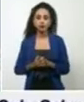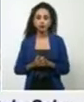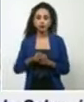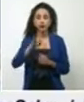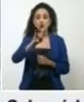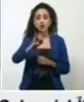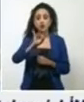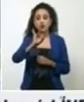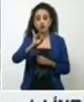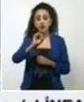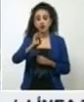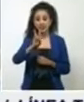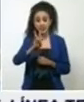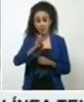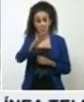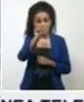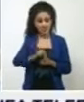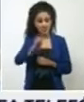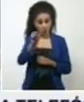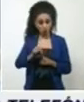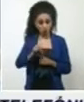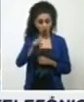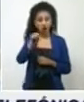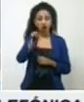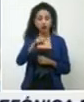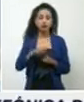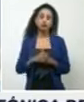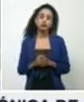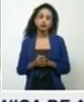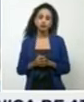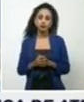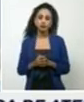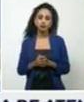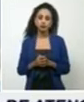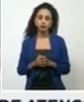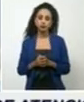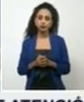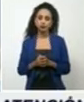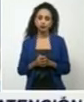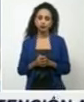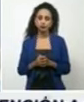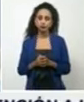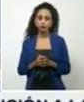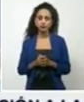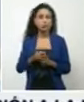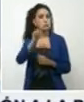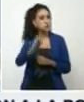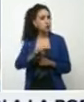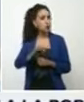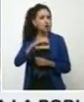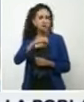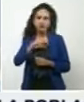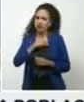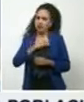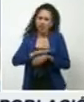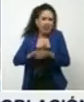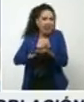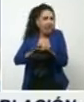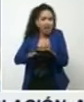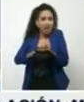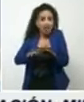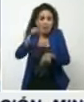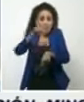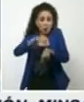973 de los 1.941 casos confirmados eran asintomáticos en el momento del